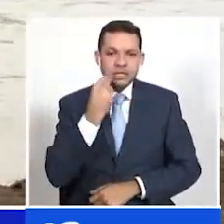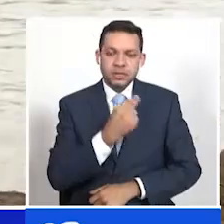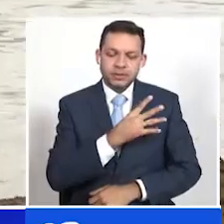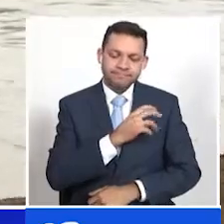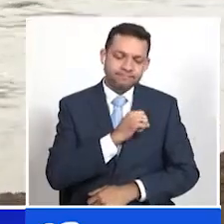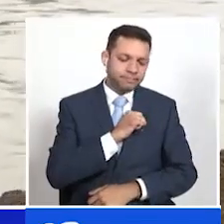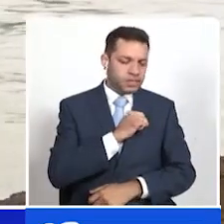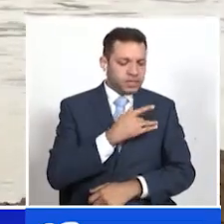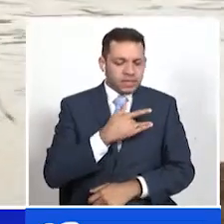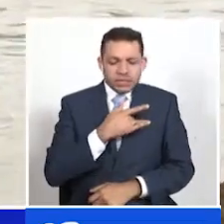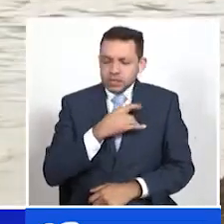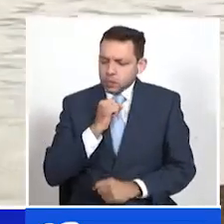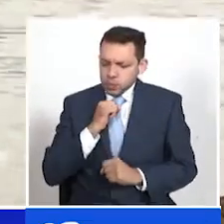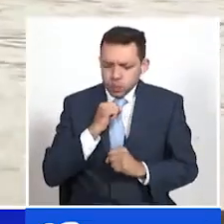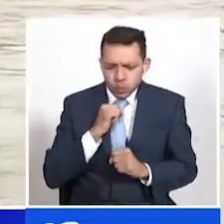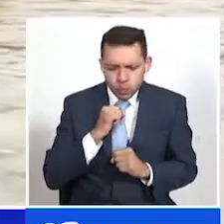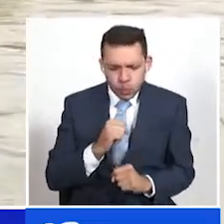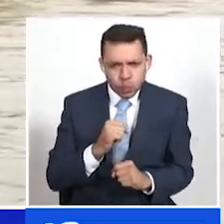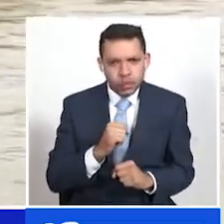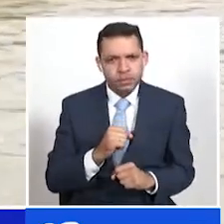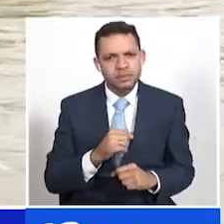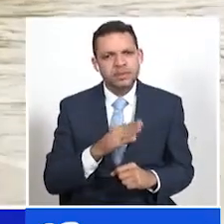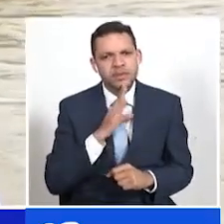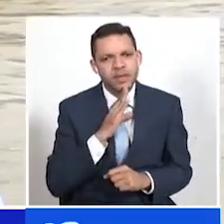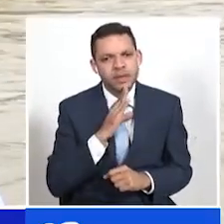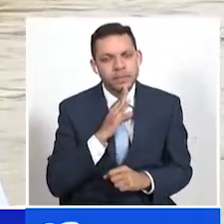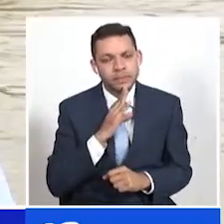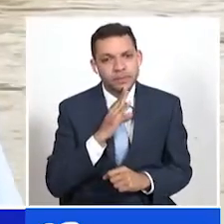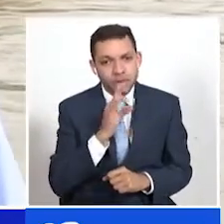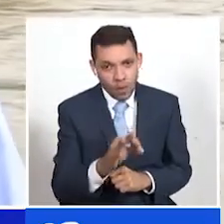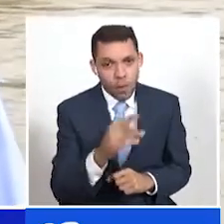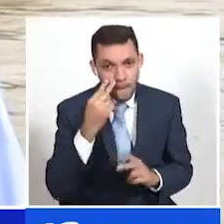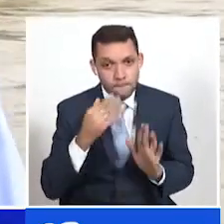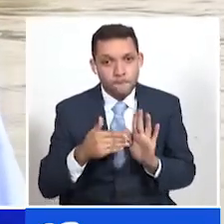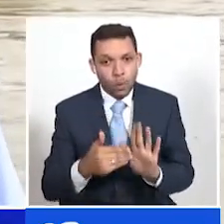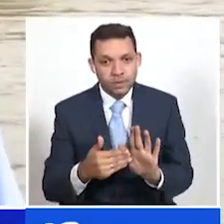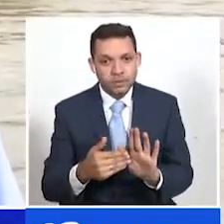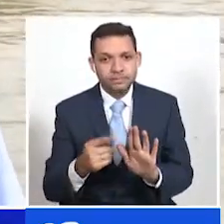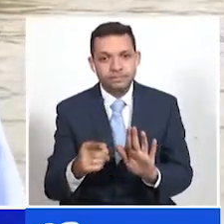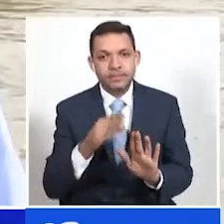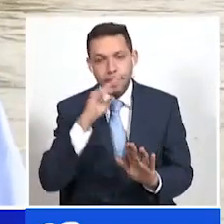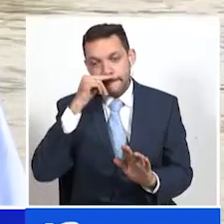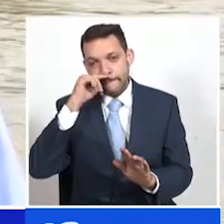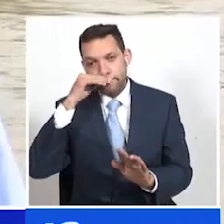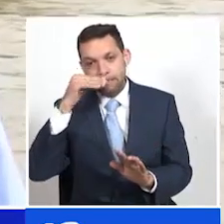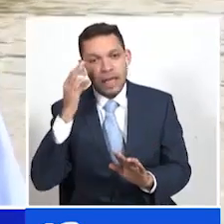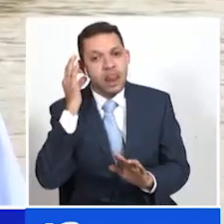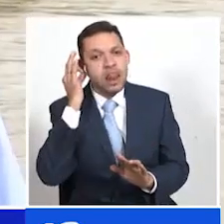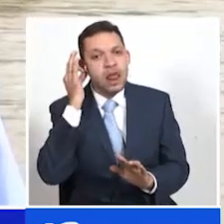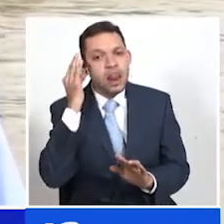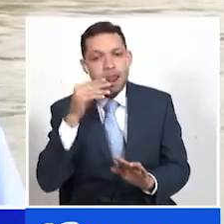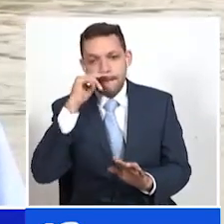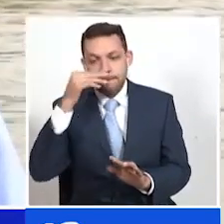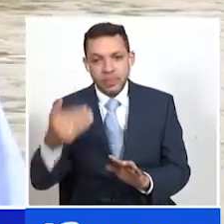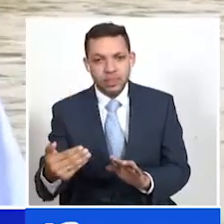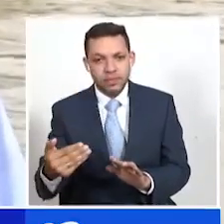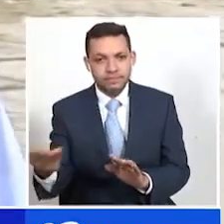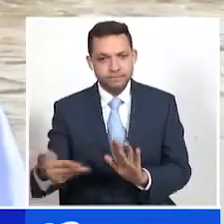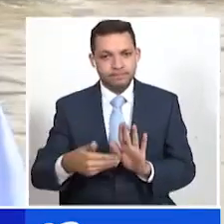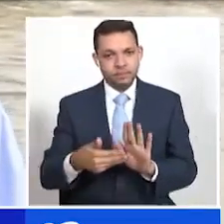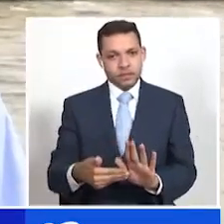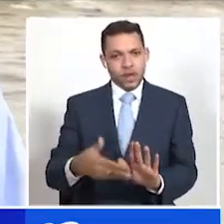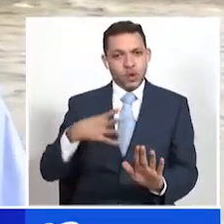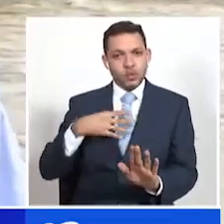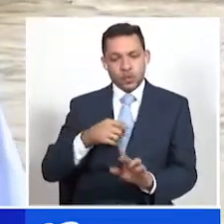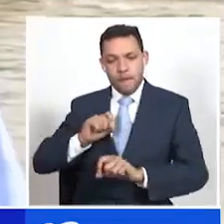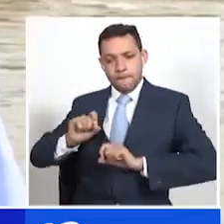encuentra muchas cosas, pero ¿quieren conocer algo? Esta niña que a continuación la